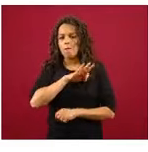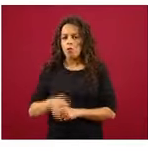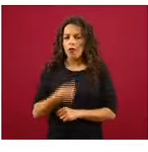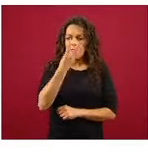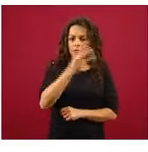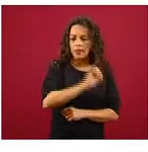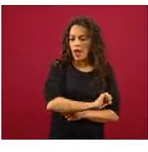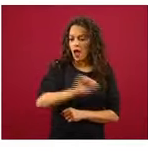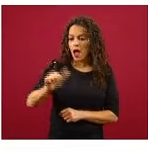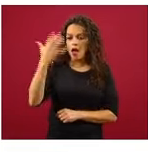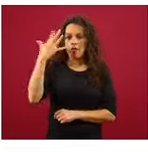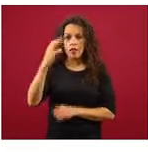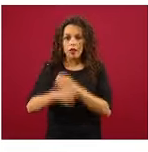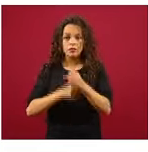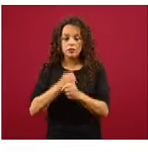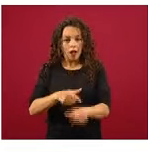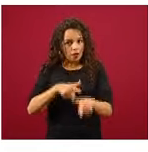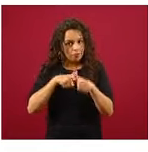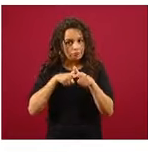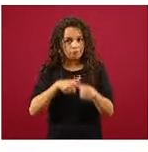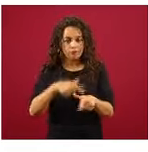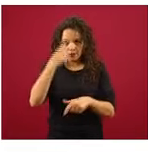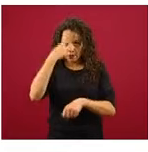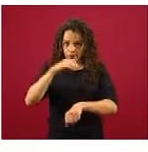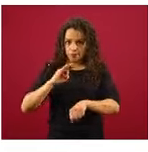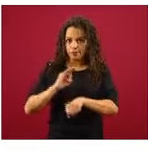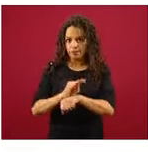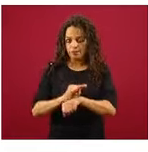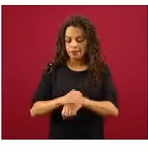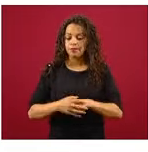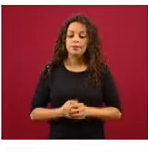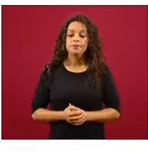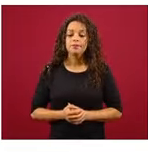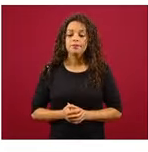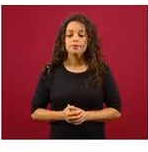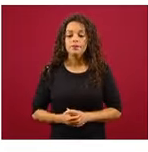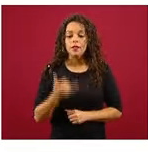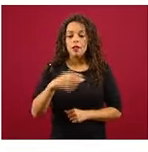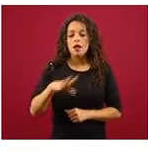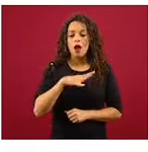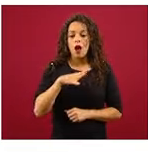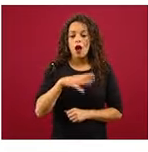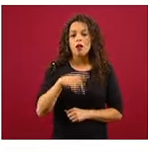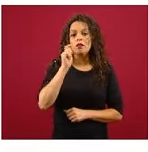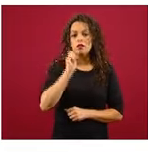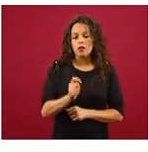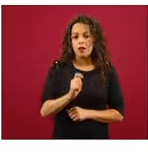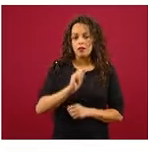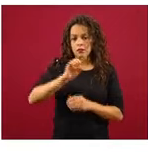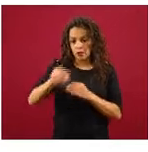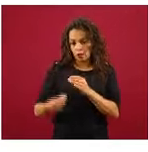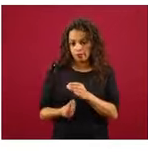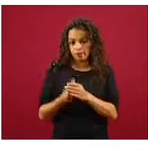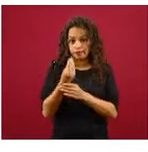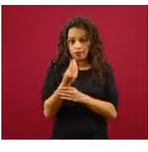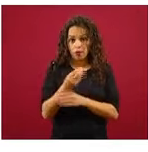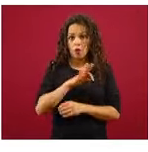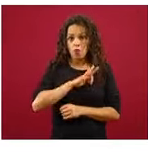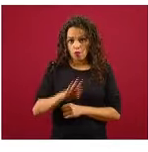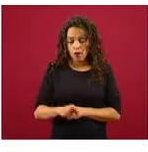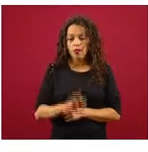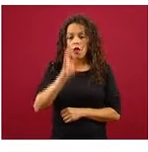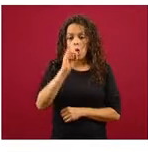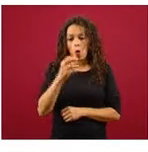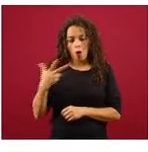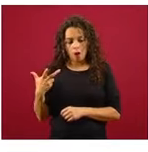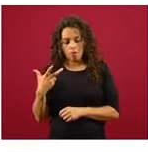aquí tenemos una diversidad de lo que ofrecemos que van desde los dispositivos intrauterinos, las inyecciones,